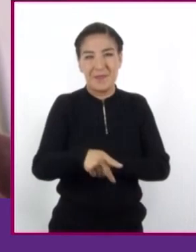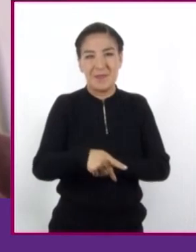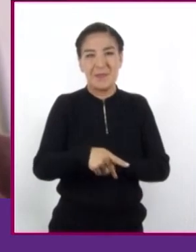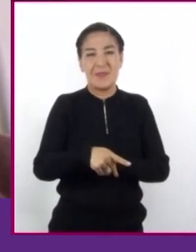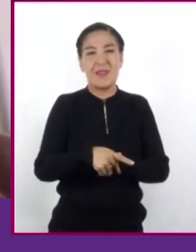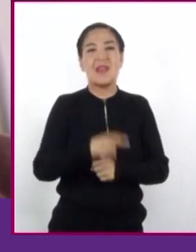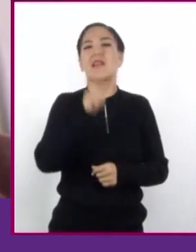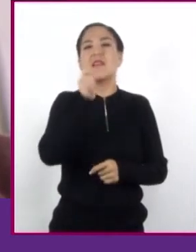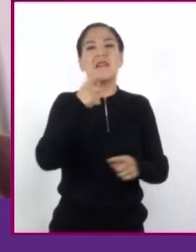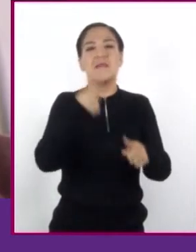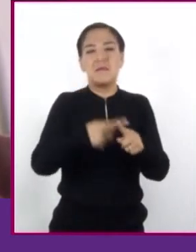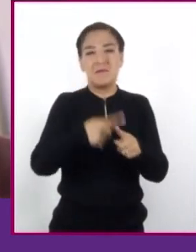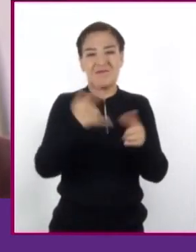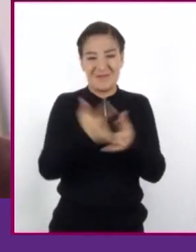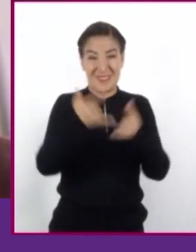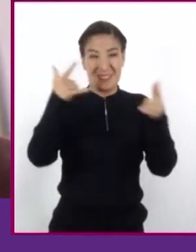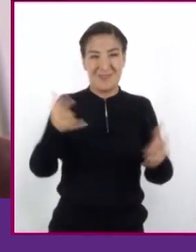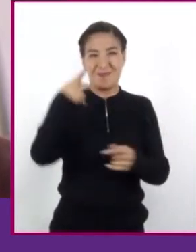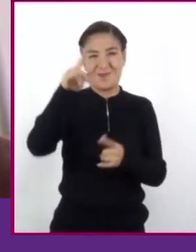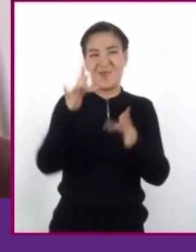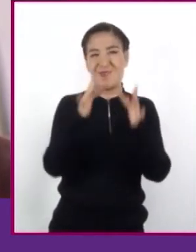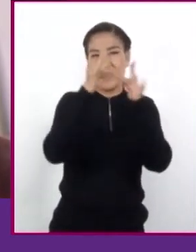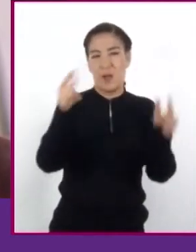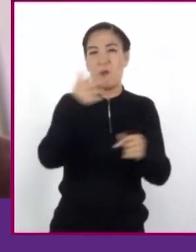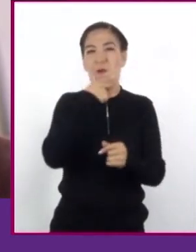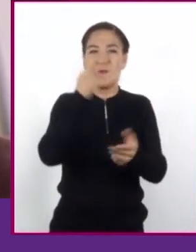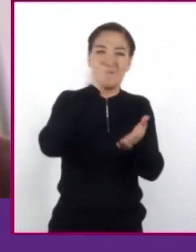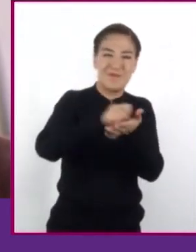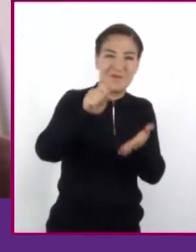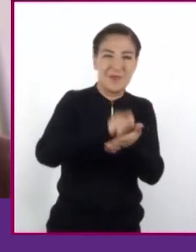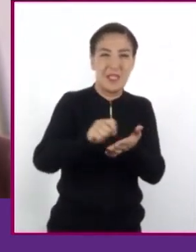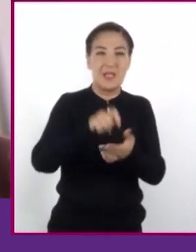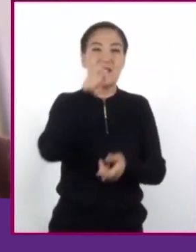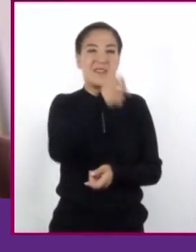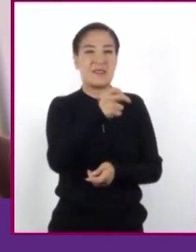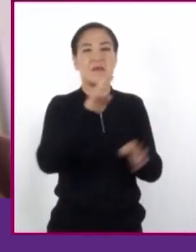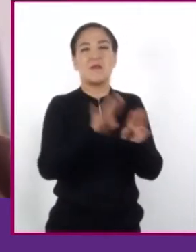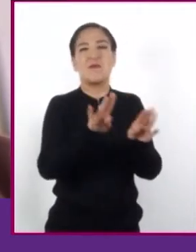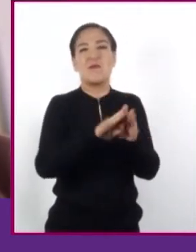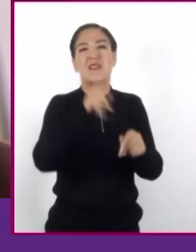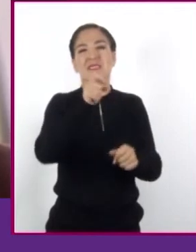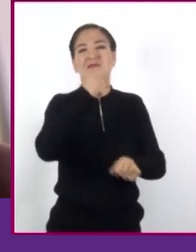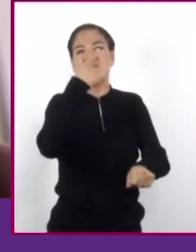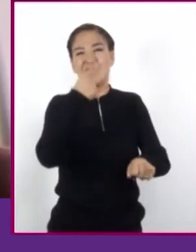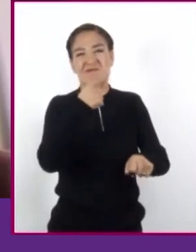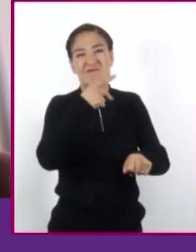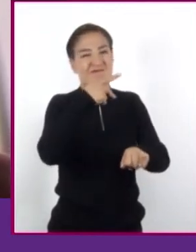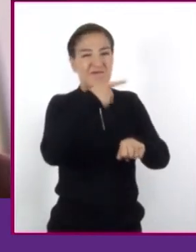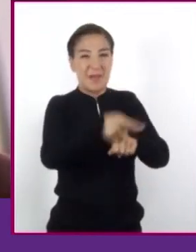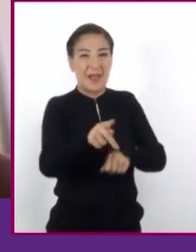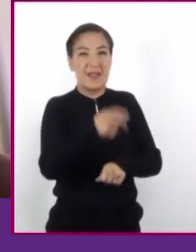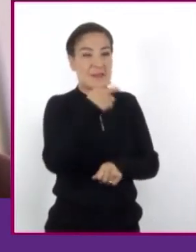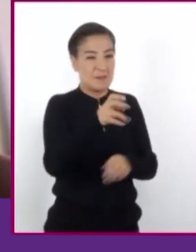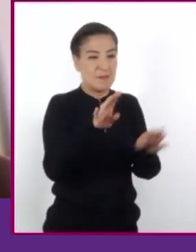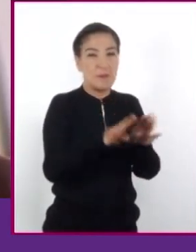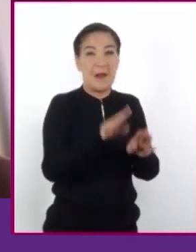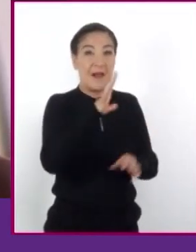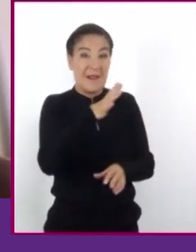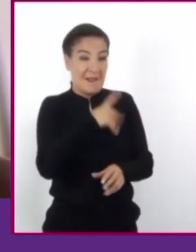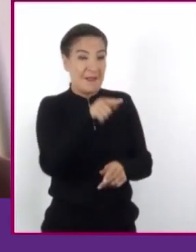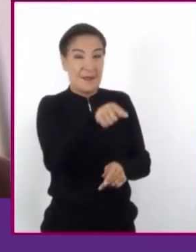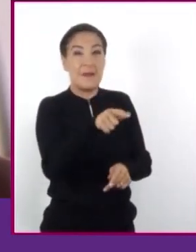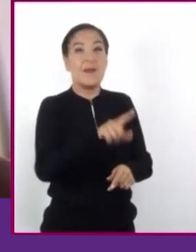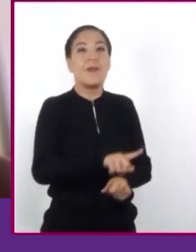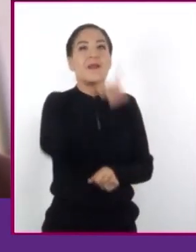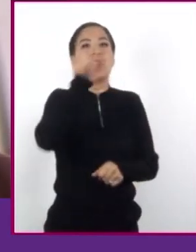un historiador francés que calificó al libro como ese fermento. O sea, ahí está y no se sabe qué pueda producir,